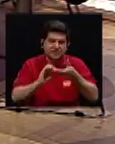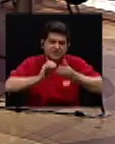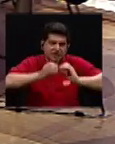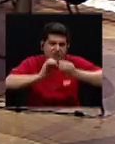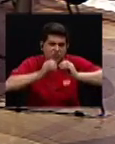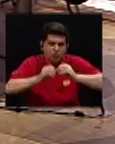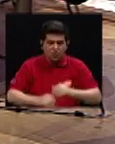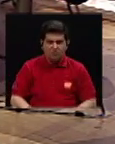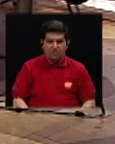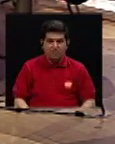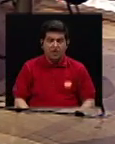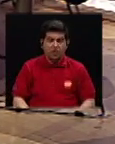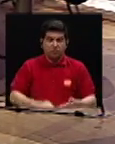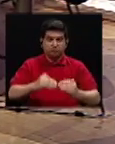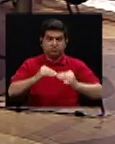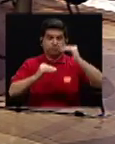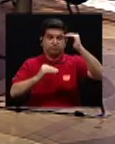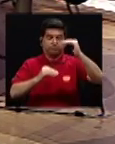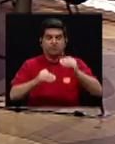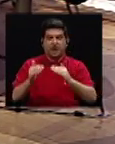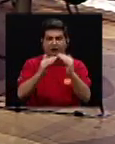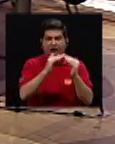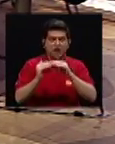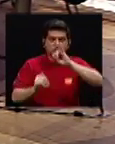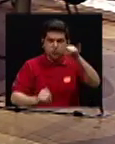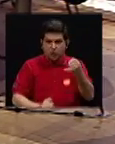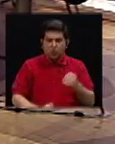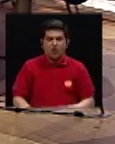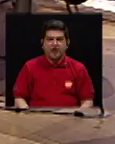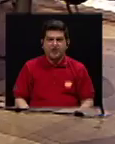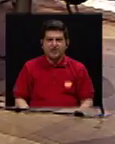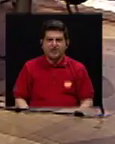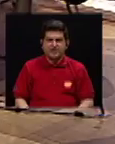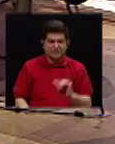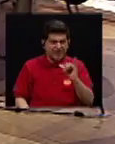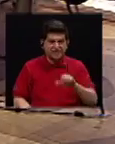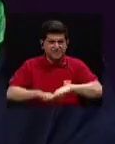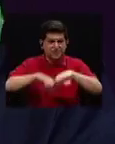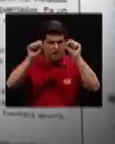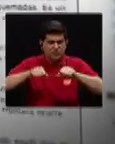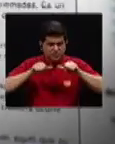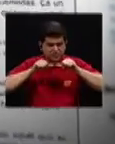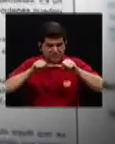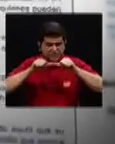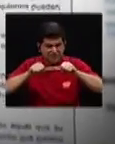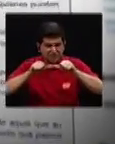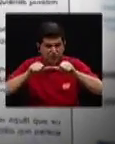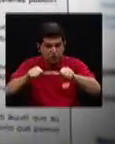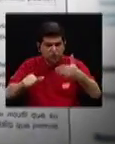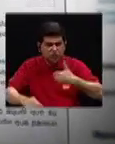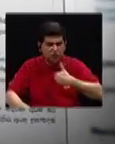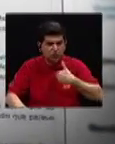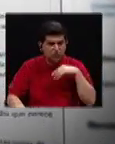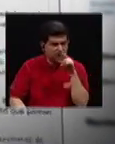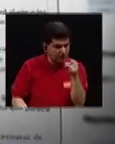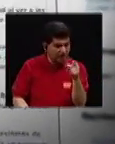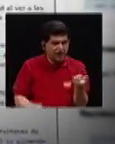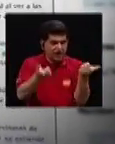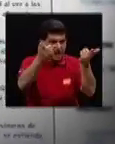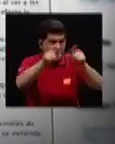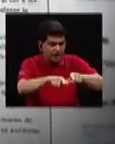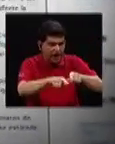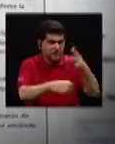sea superior al de Ciudad Juárez son sistémicos hay alguna sistematicidad también digamos en esos casos en